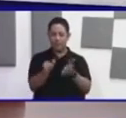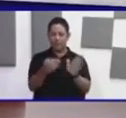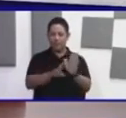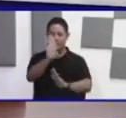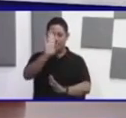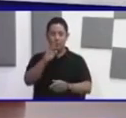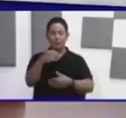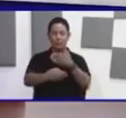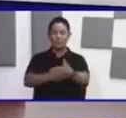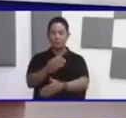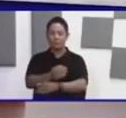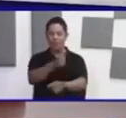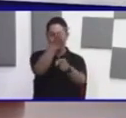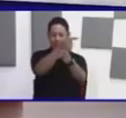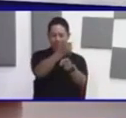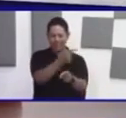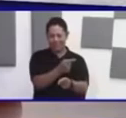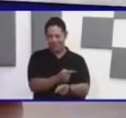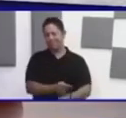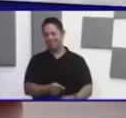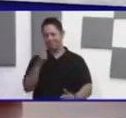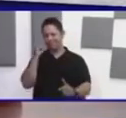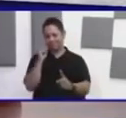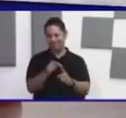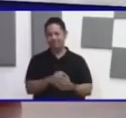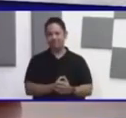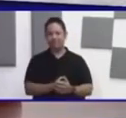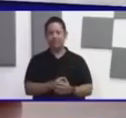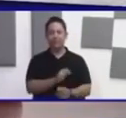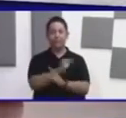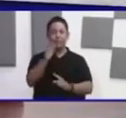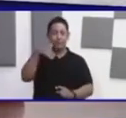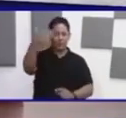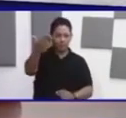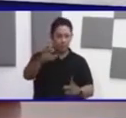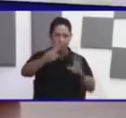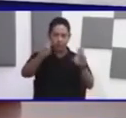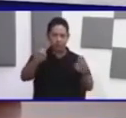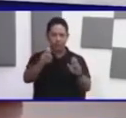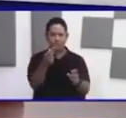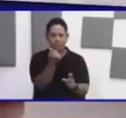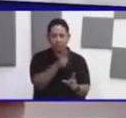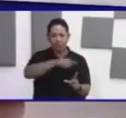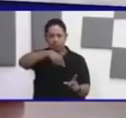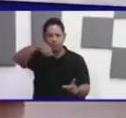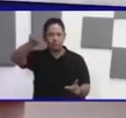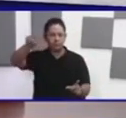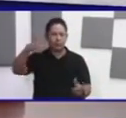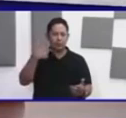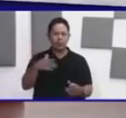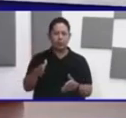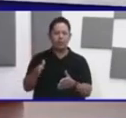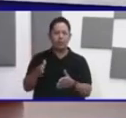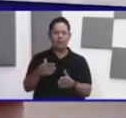otra semana, si Dios lo permite, daremos una, digamos, una explicación sobre los temas financieros y con la planeación